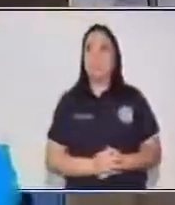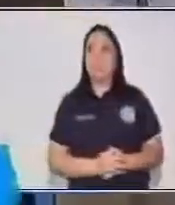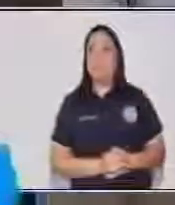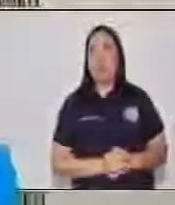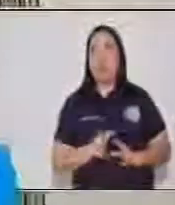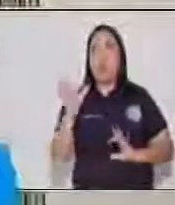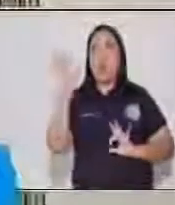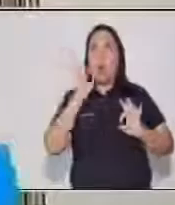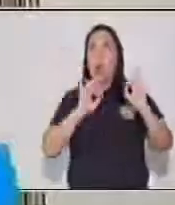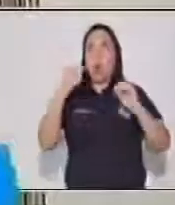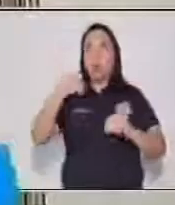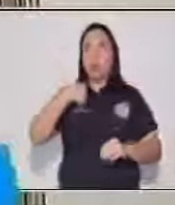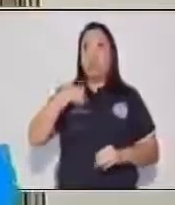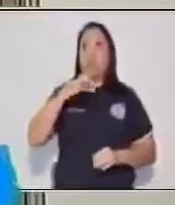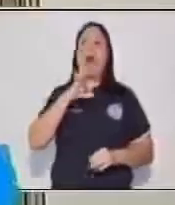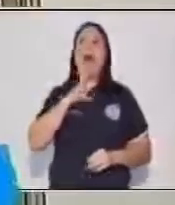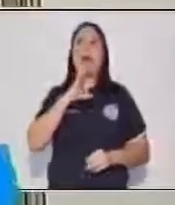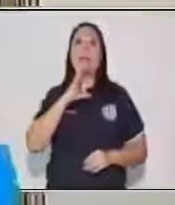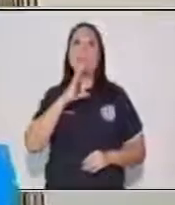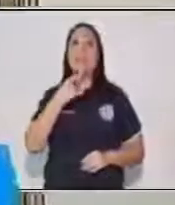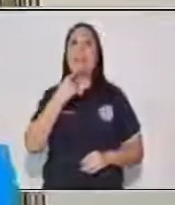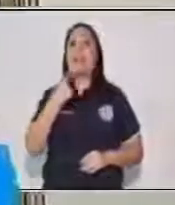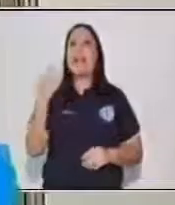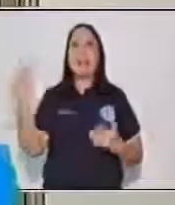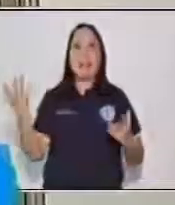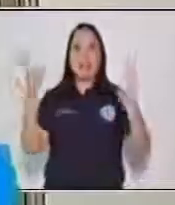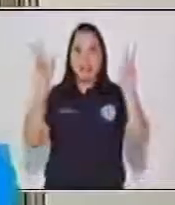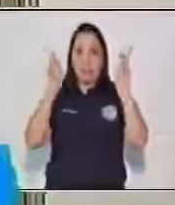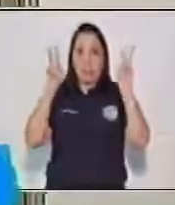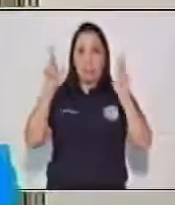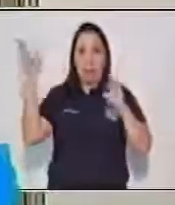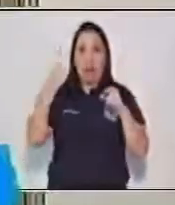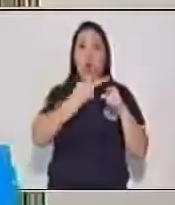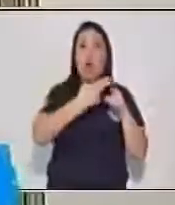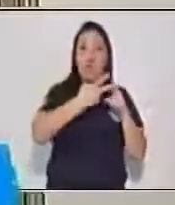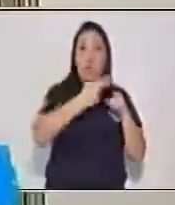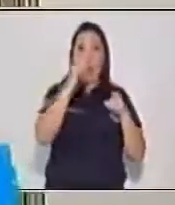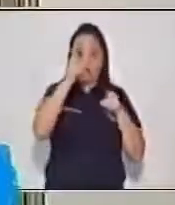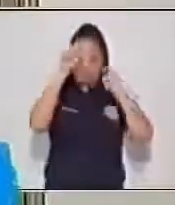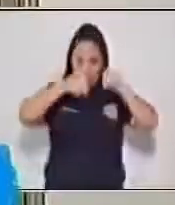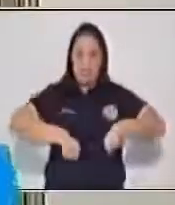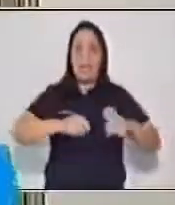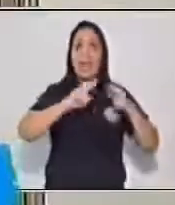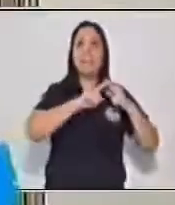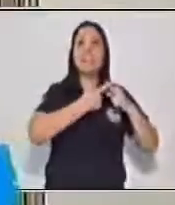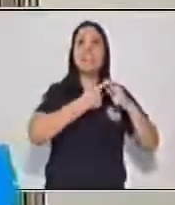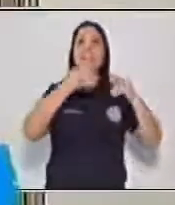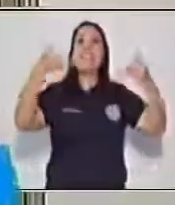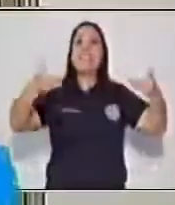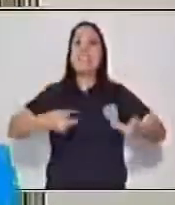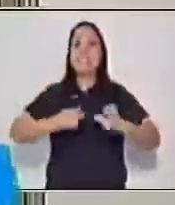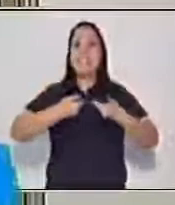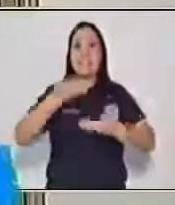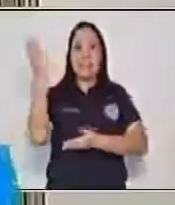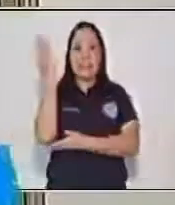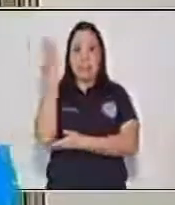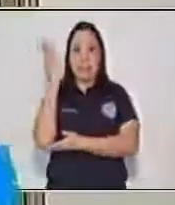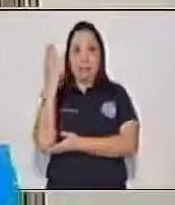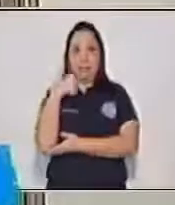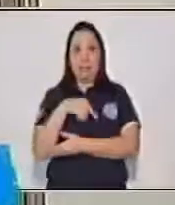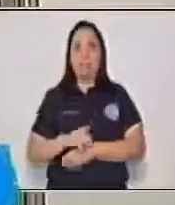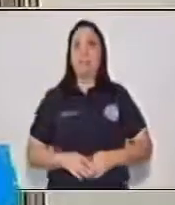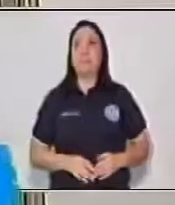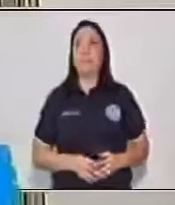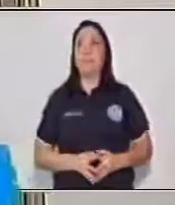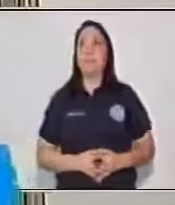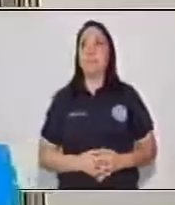bien yo voy a hablar acerca de, ¿sí? Para que tú puedas tener esas frases dentro de tu